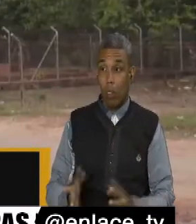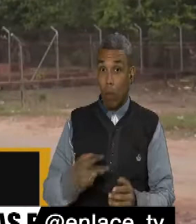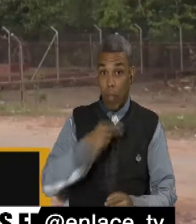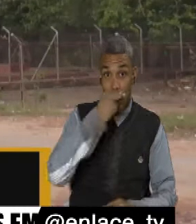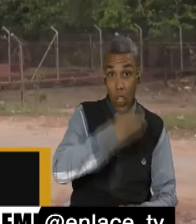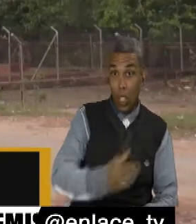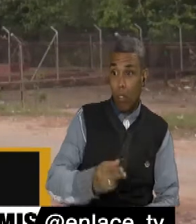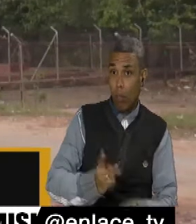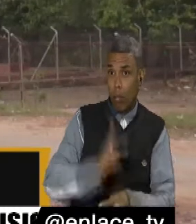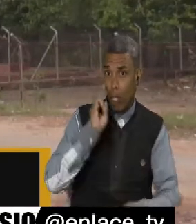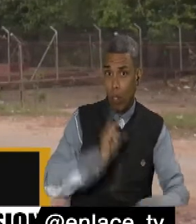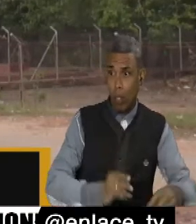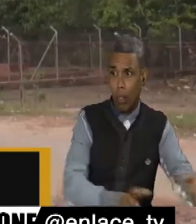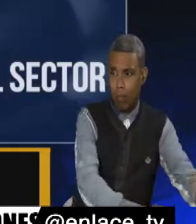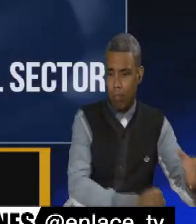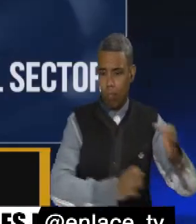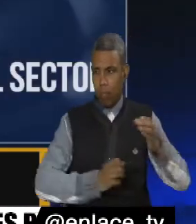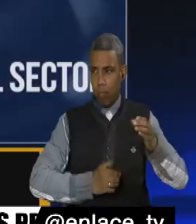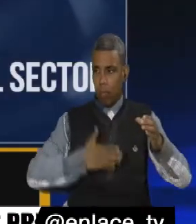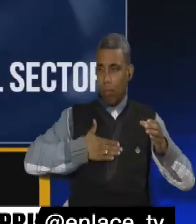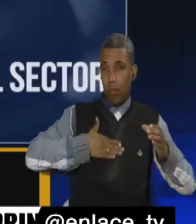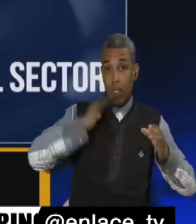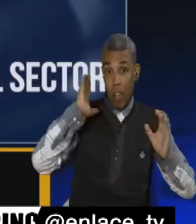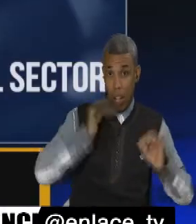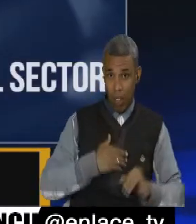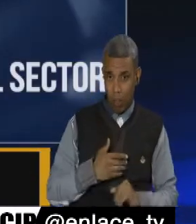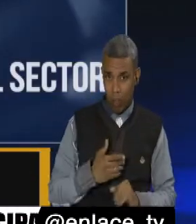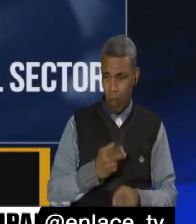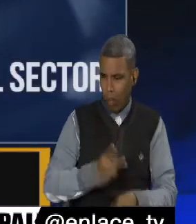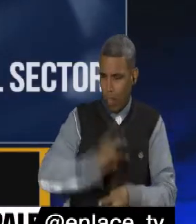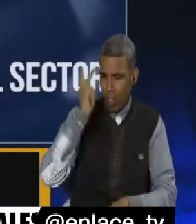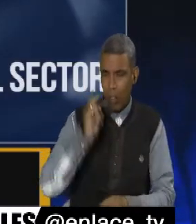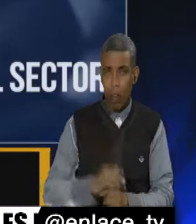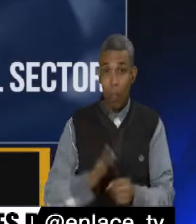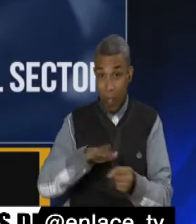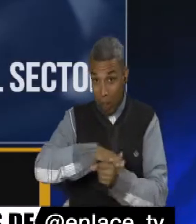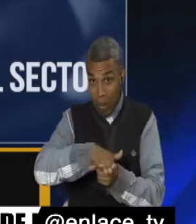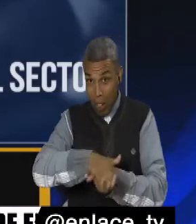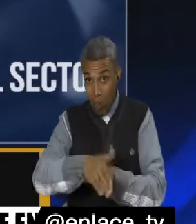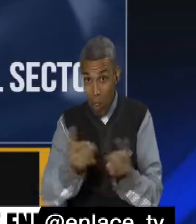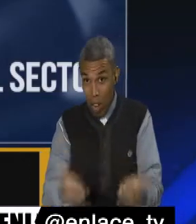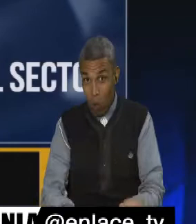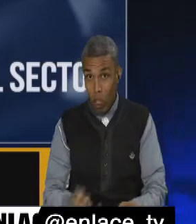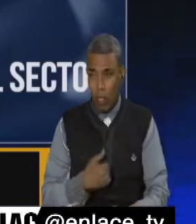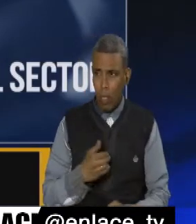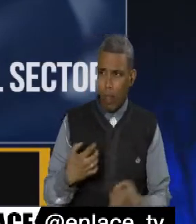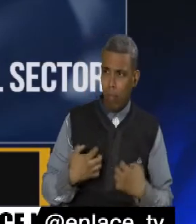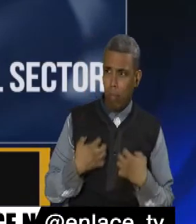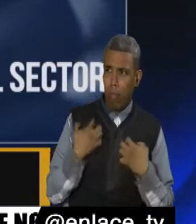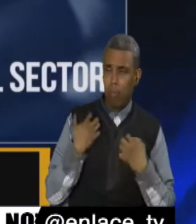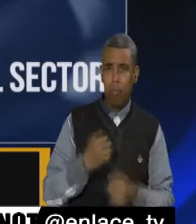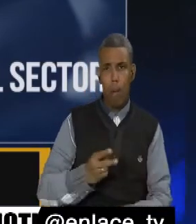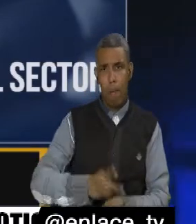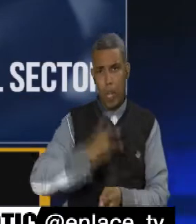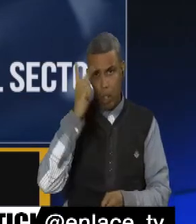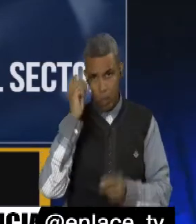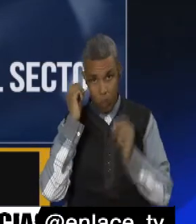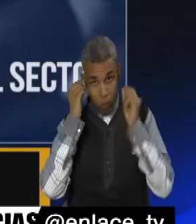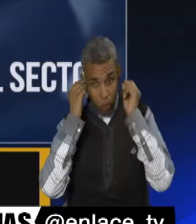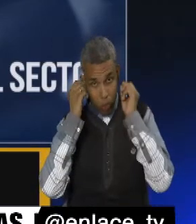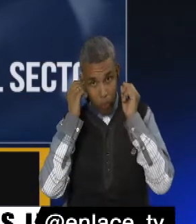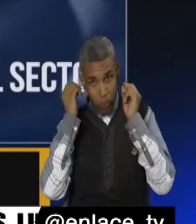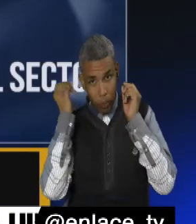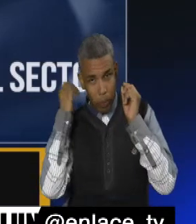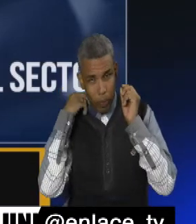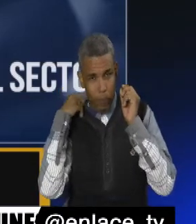sienten temor por lo que les pueda suceder. Estamos en pánico, el barrio está en pánico. De ver que dejan